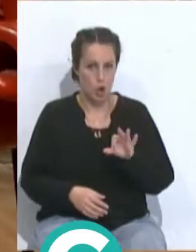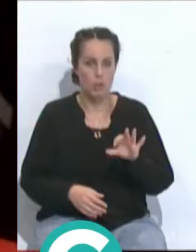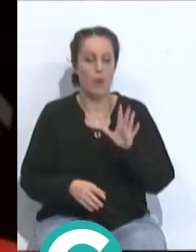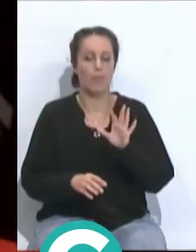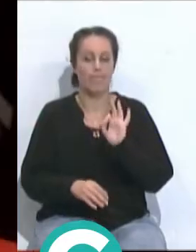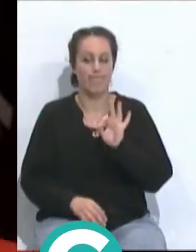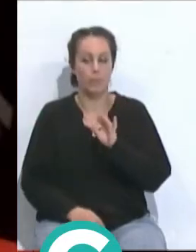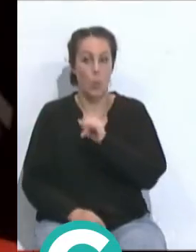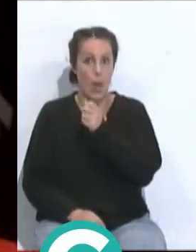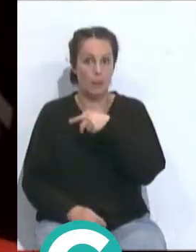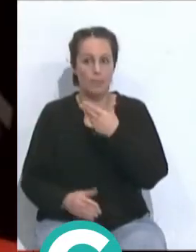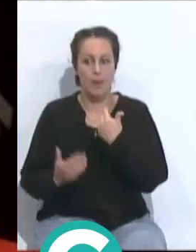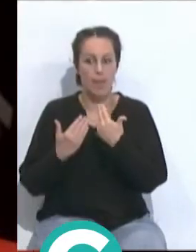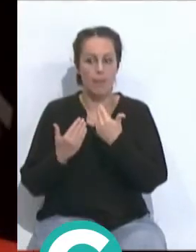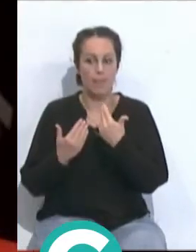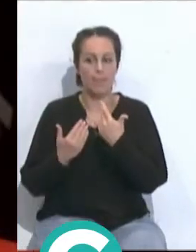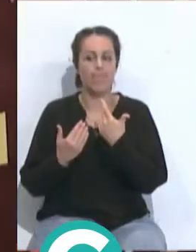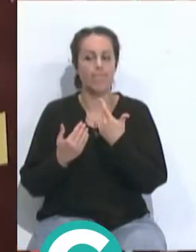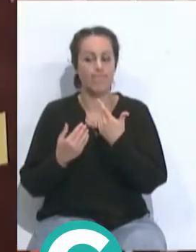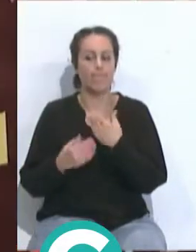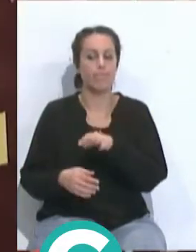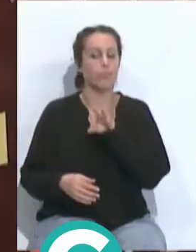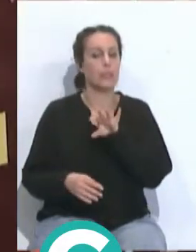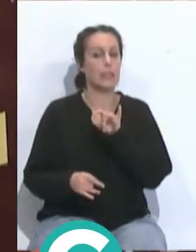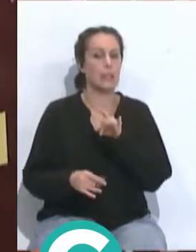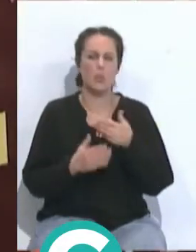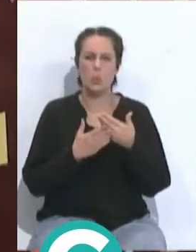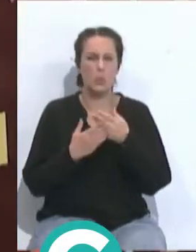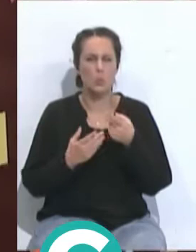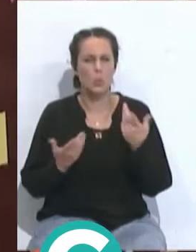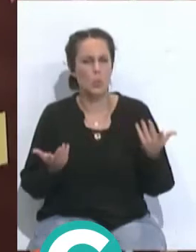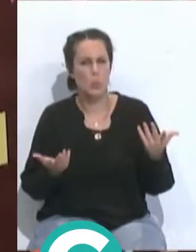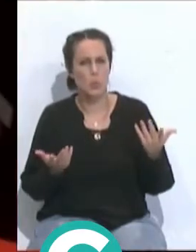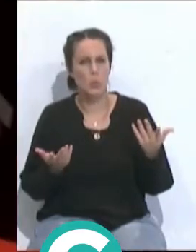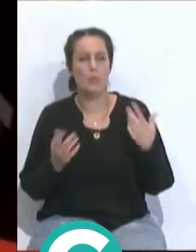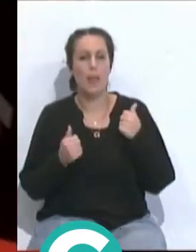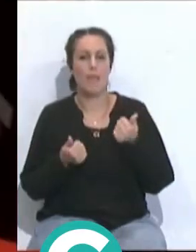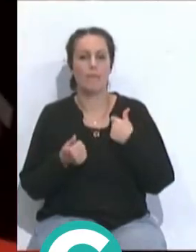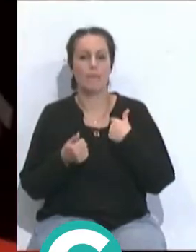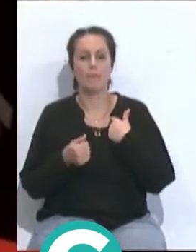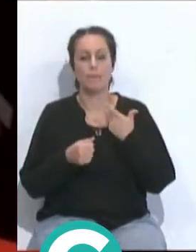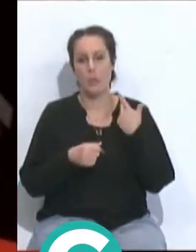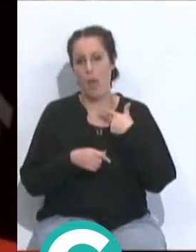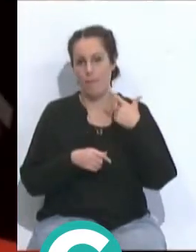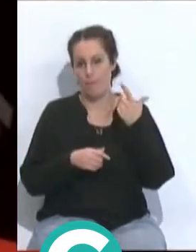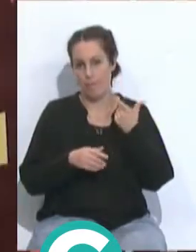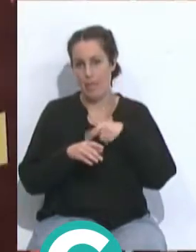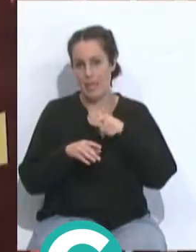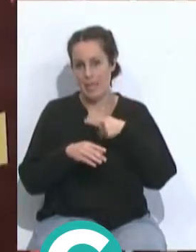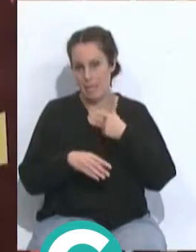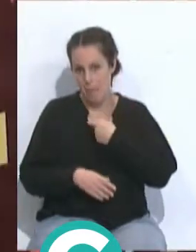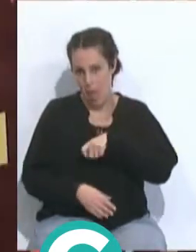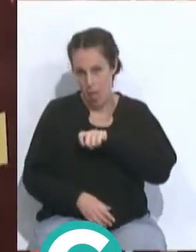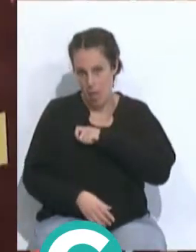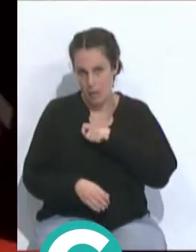conversación con Juan, no fue cuando ya lo decidí. Uh-huh. Porque ¿qué estudiaste tú, Cristina, por empezar? Filología hispánica. Uh-huh. O sea que... Estudié